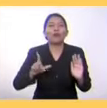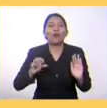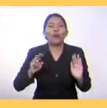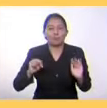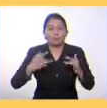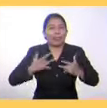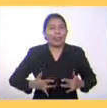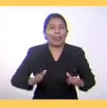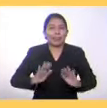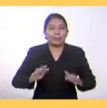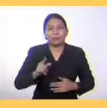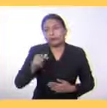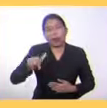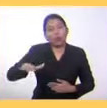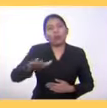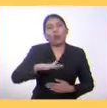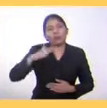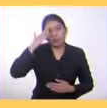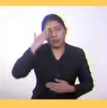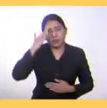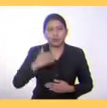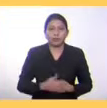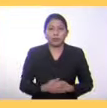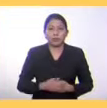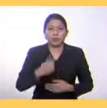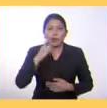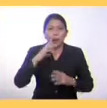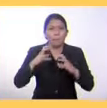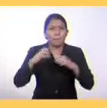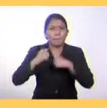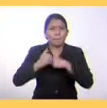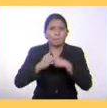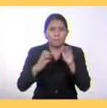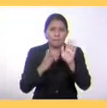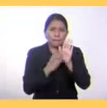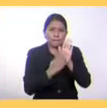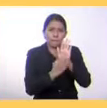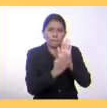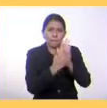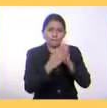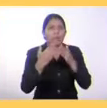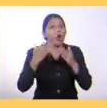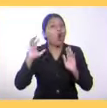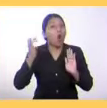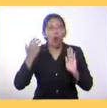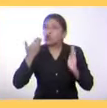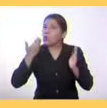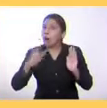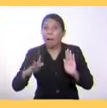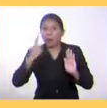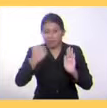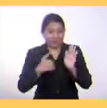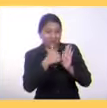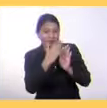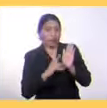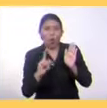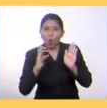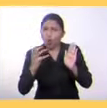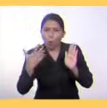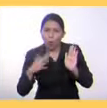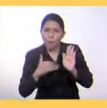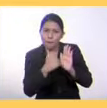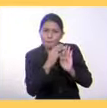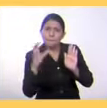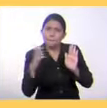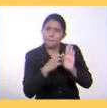de referencia urbana. Las piedras que conforman el mosaico son de colores naturales y fueron recolectadas a lo largo del